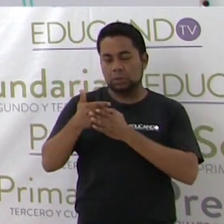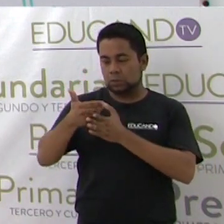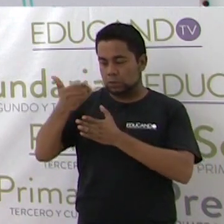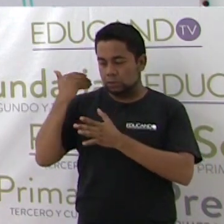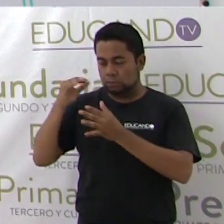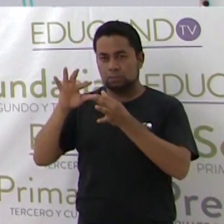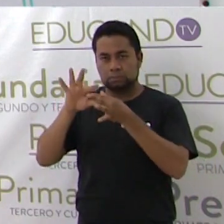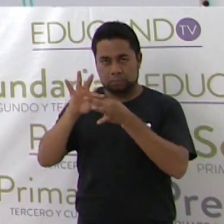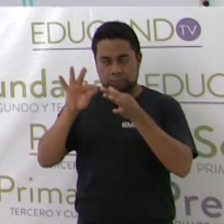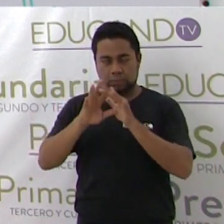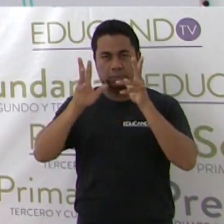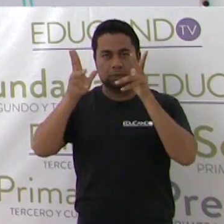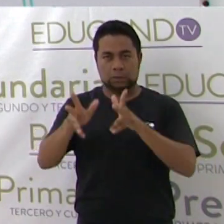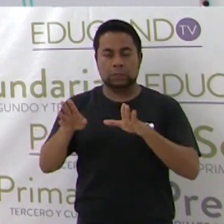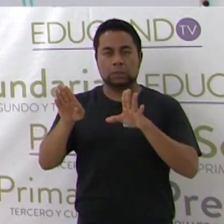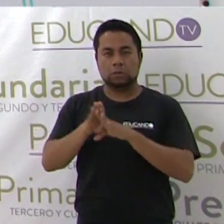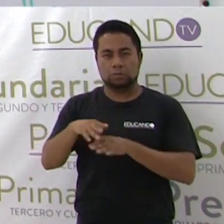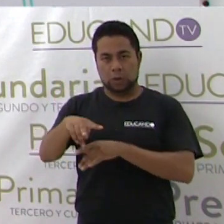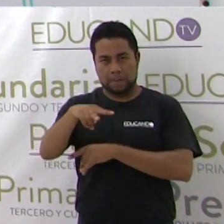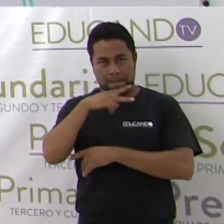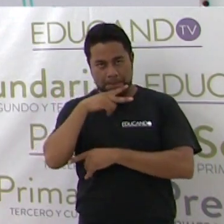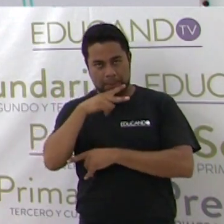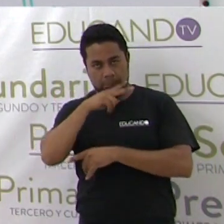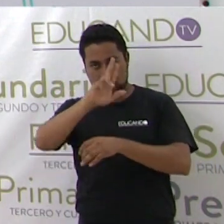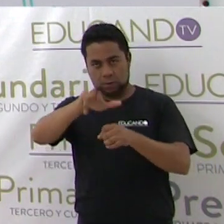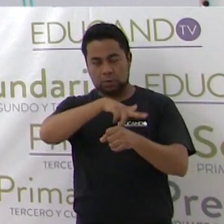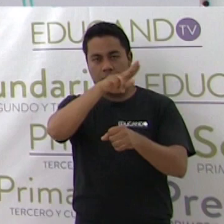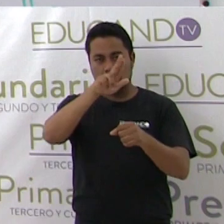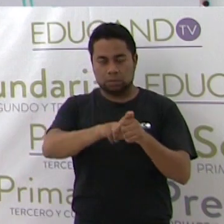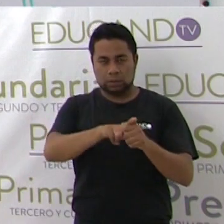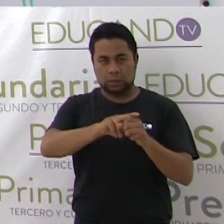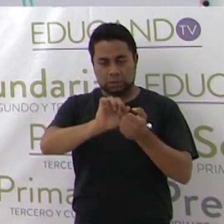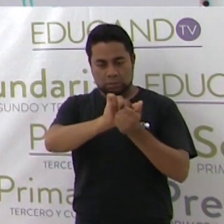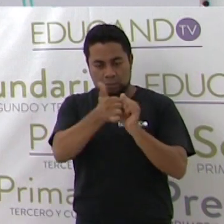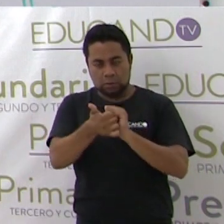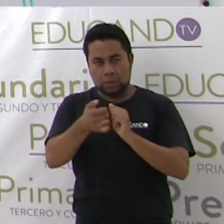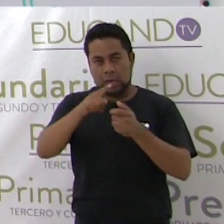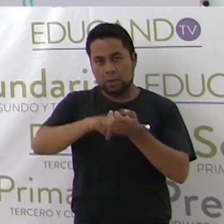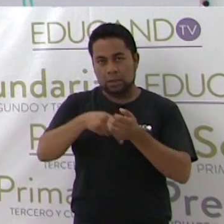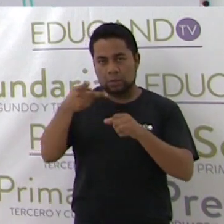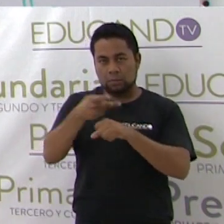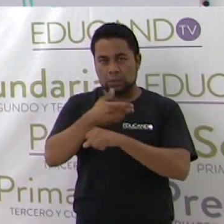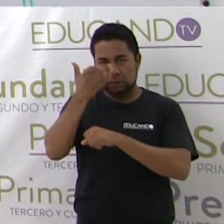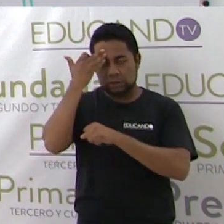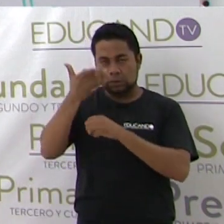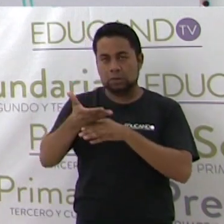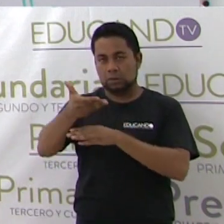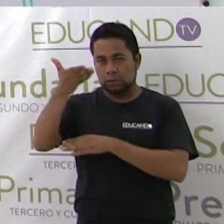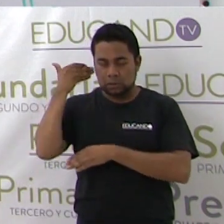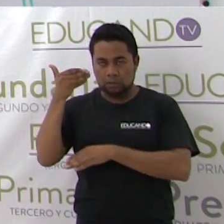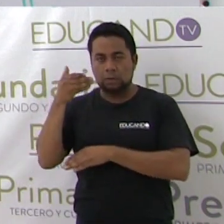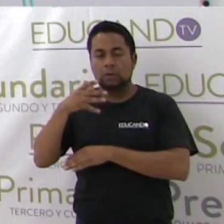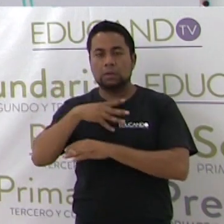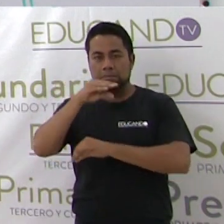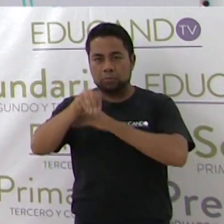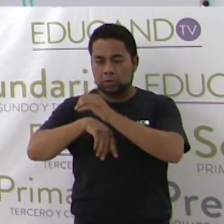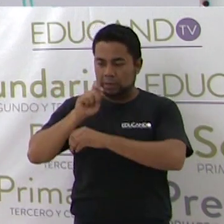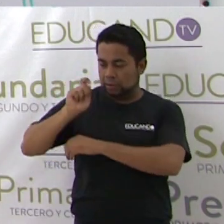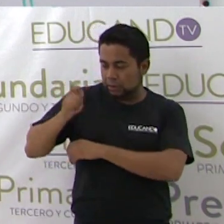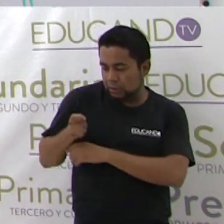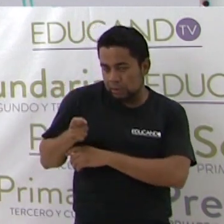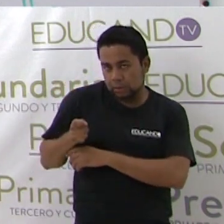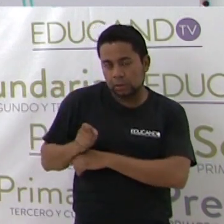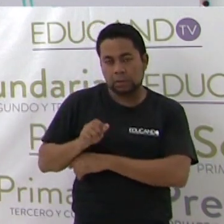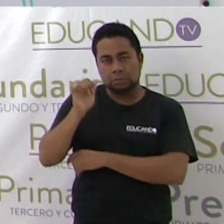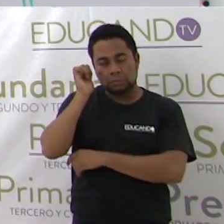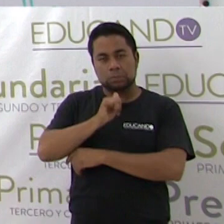un rato, que todos los verbos regulares conjugados en pretérito van a llevar tilde siempre